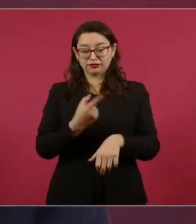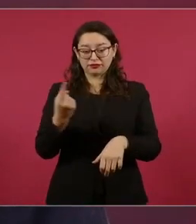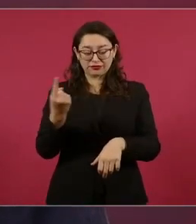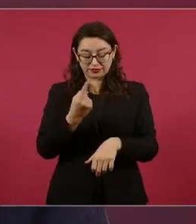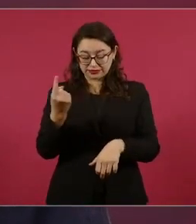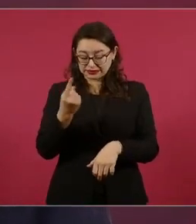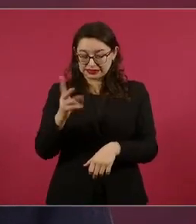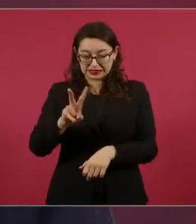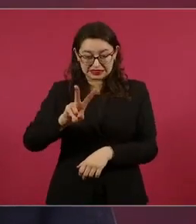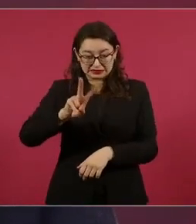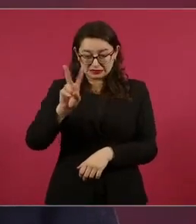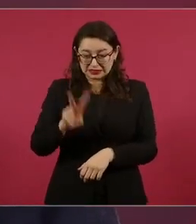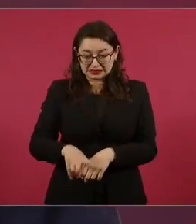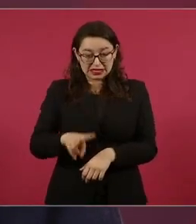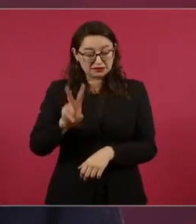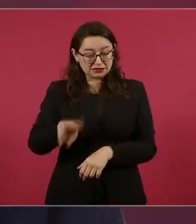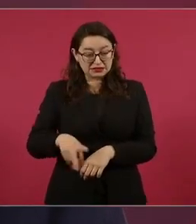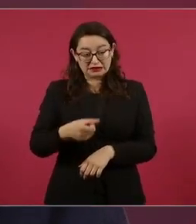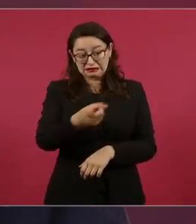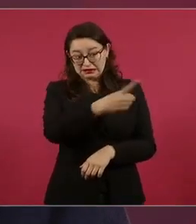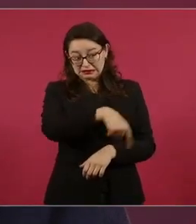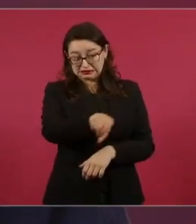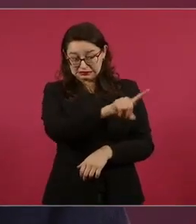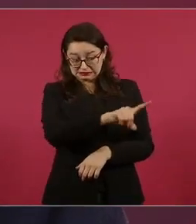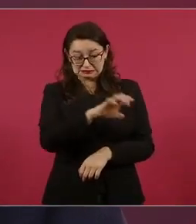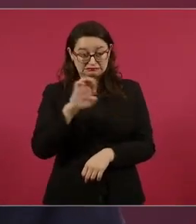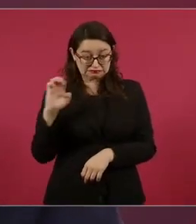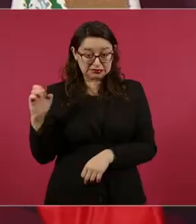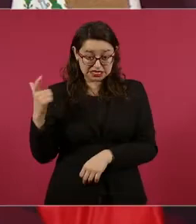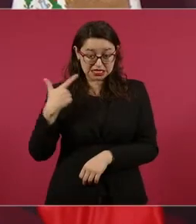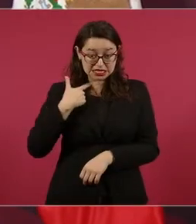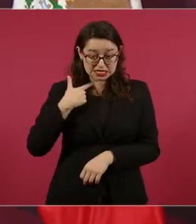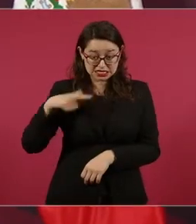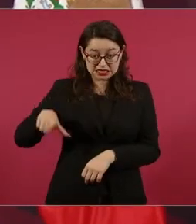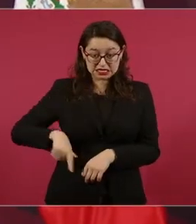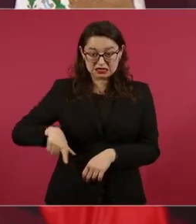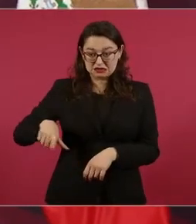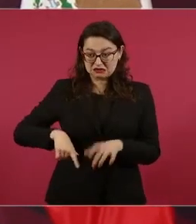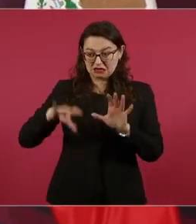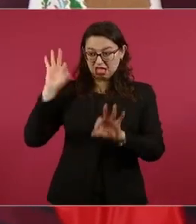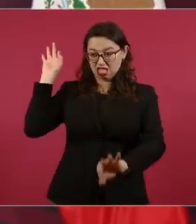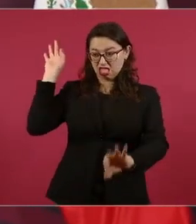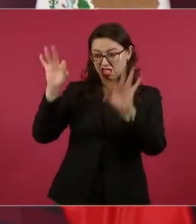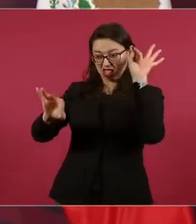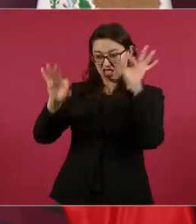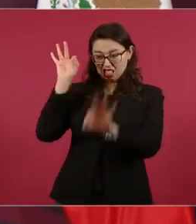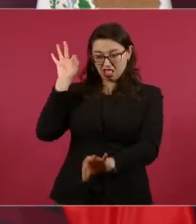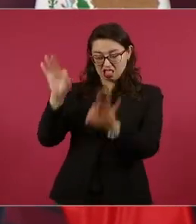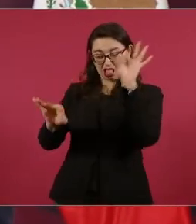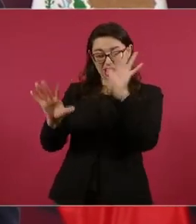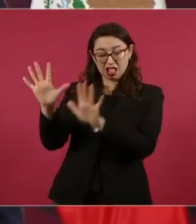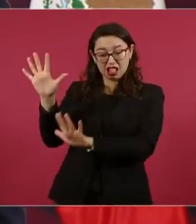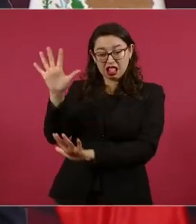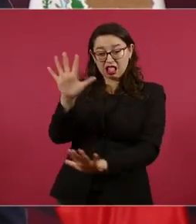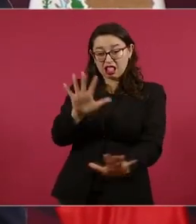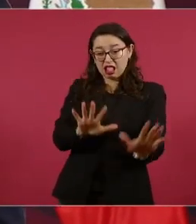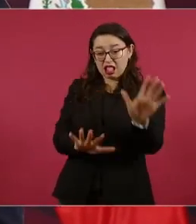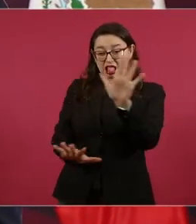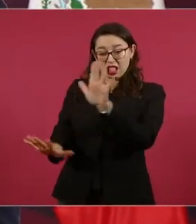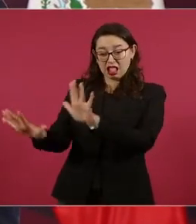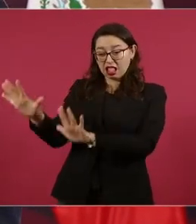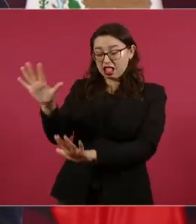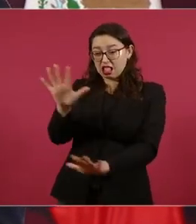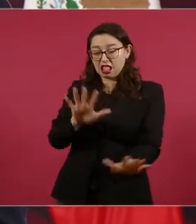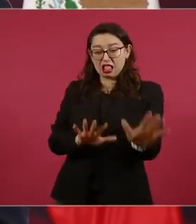manipulando por siglos México es la primera